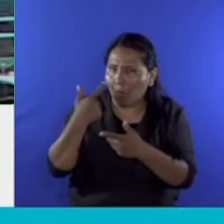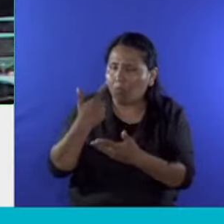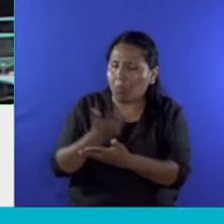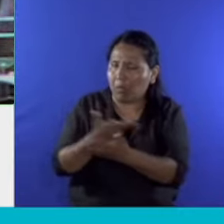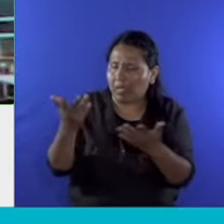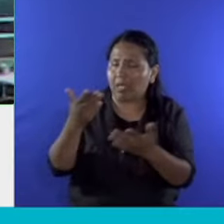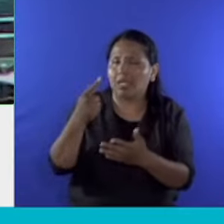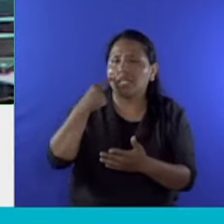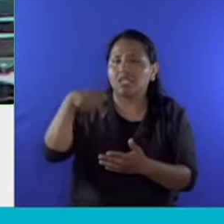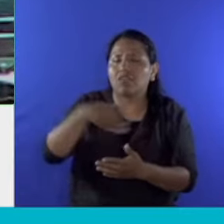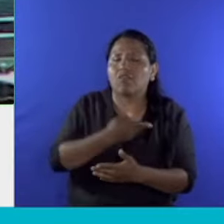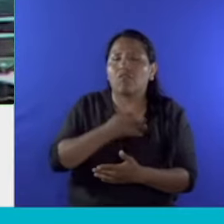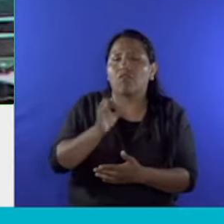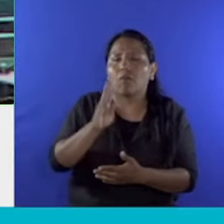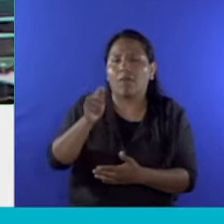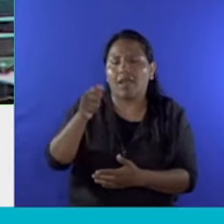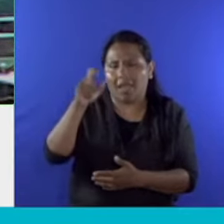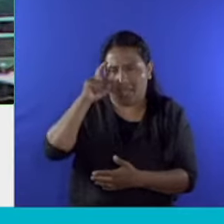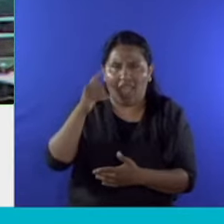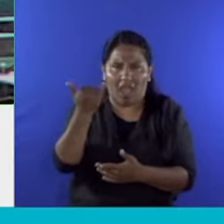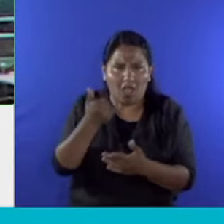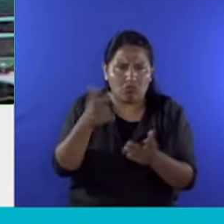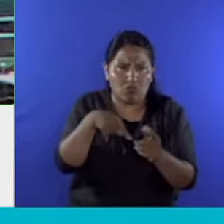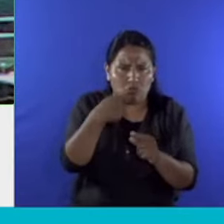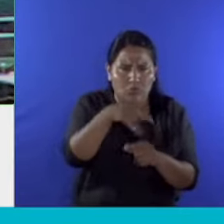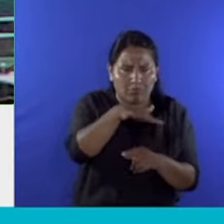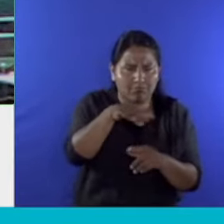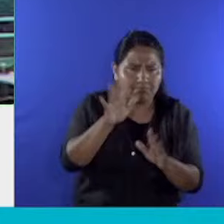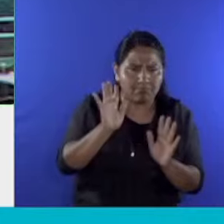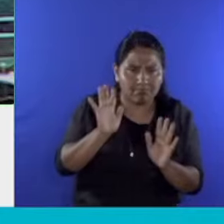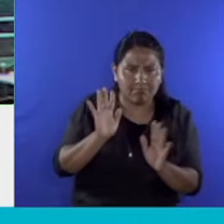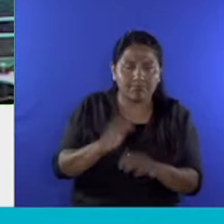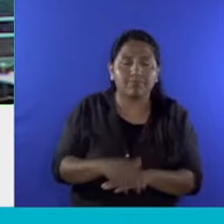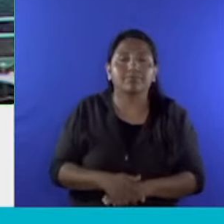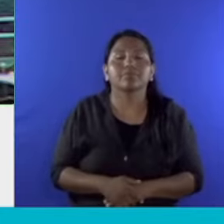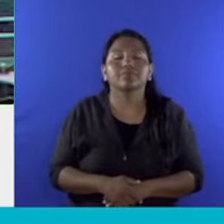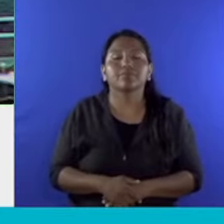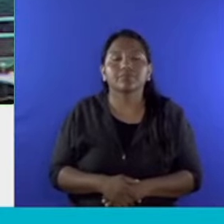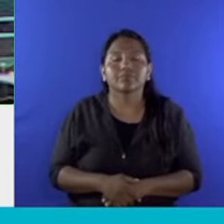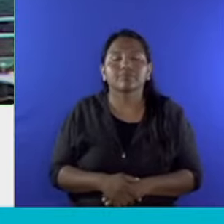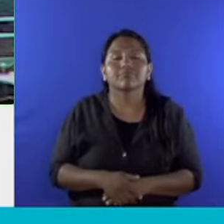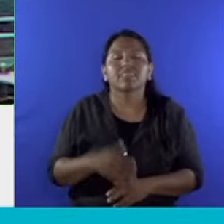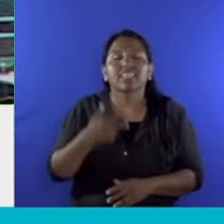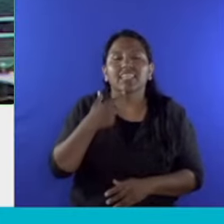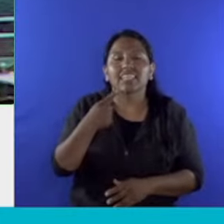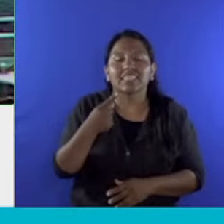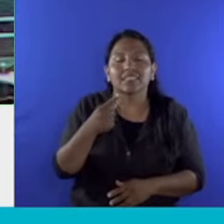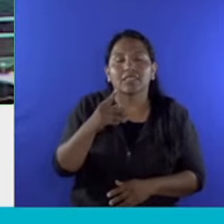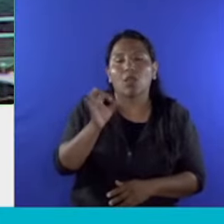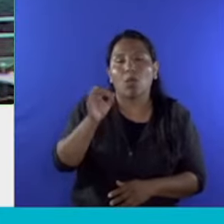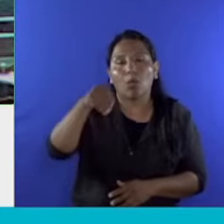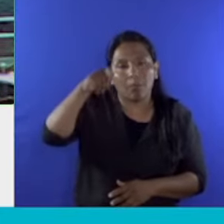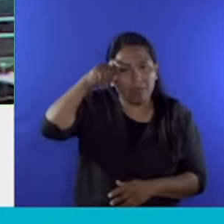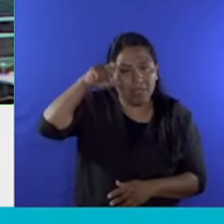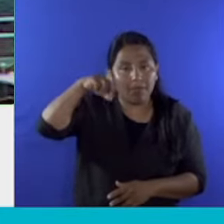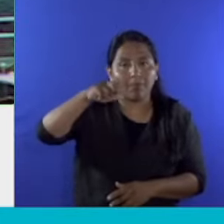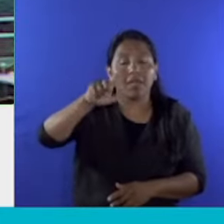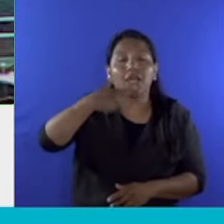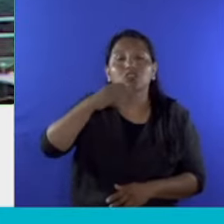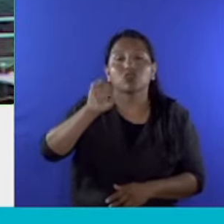en Infobae si la necesitan. Hay otras fuentes también, que refleja que el omeprazol,